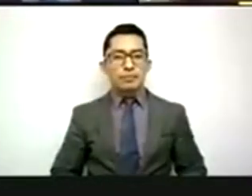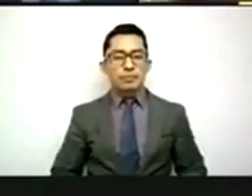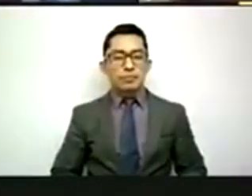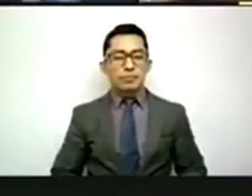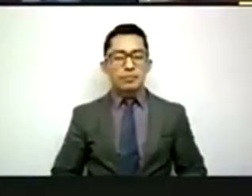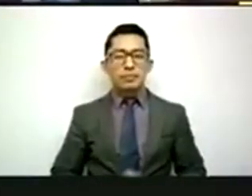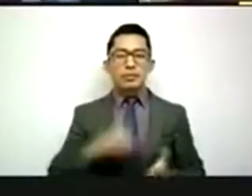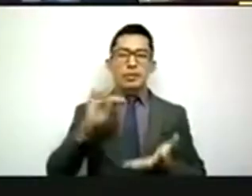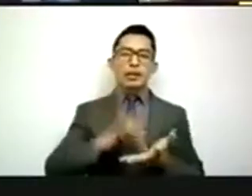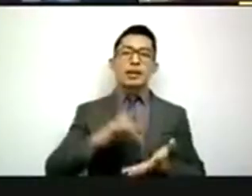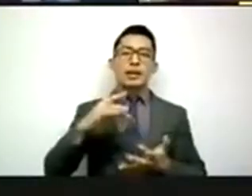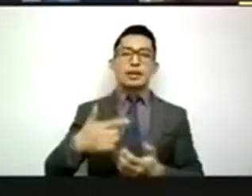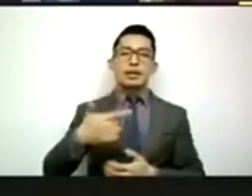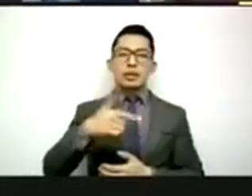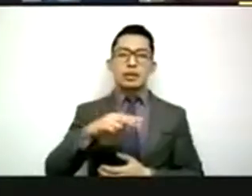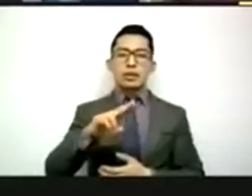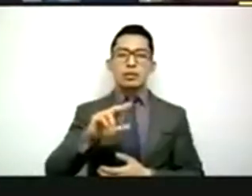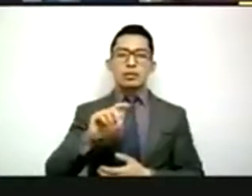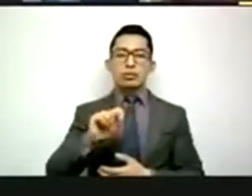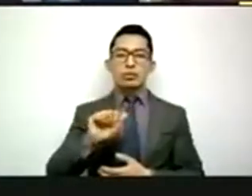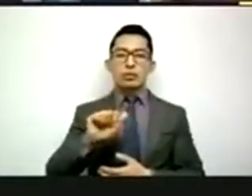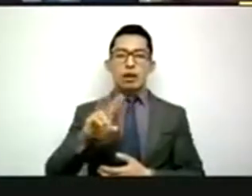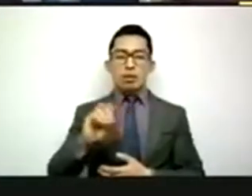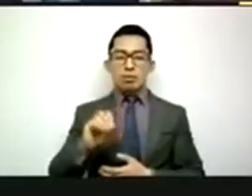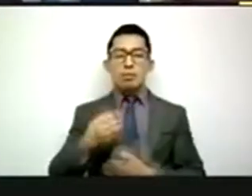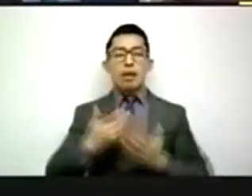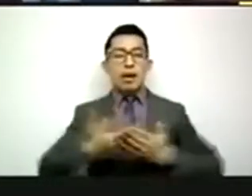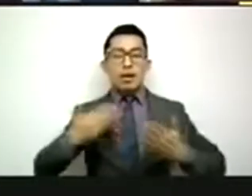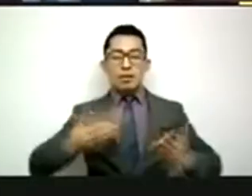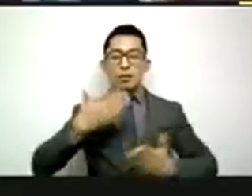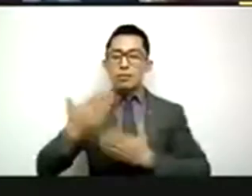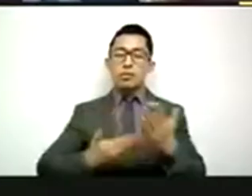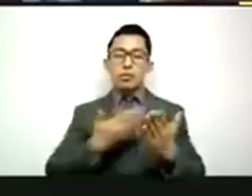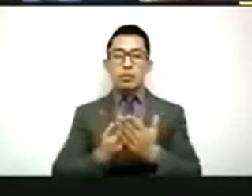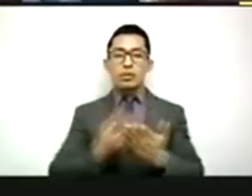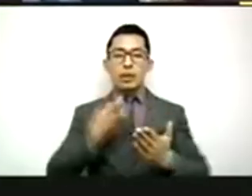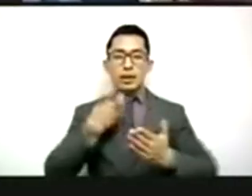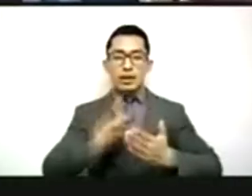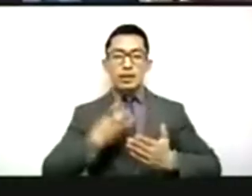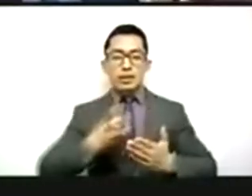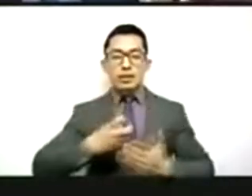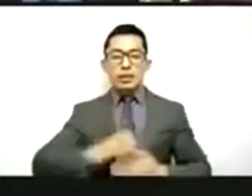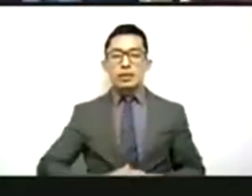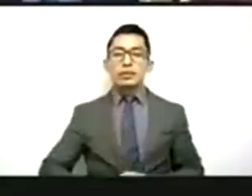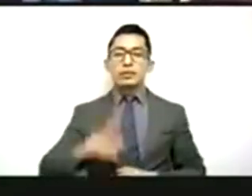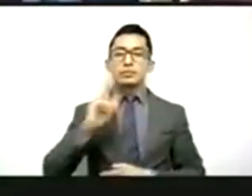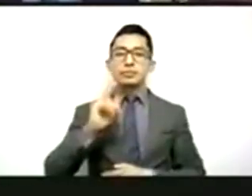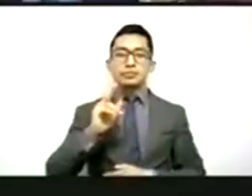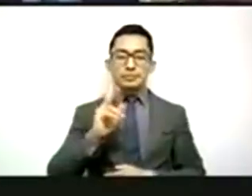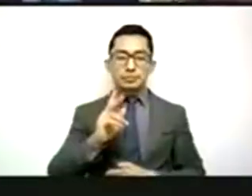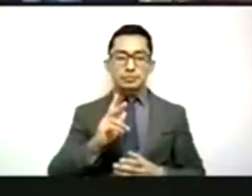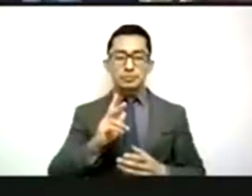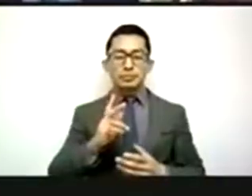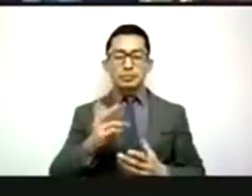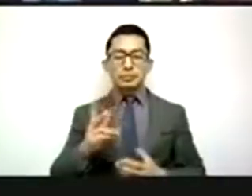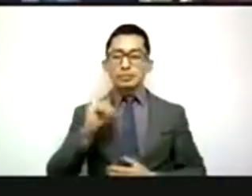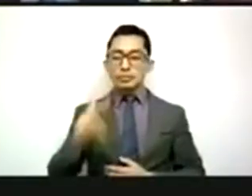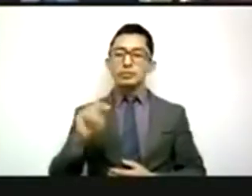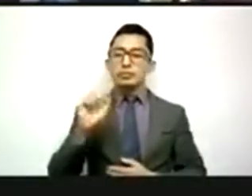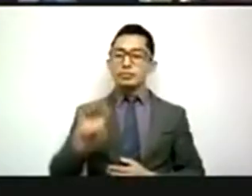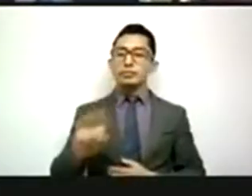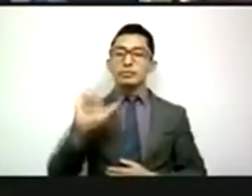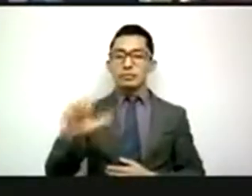Gracias, Gustavo. De tal manera que en este asunto, en el procedimiento especial sancionador de órgano